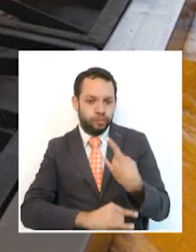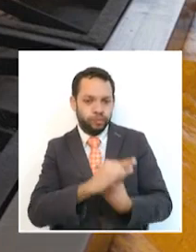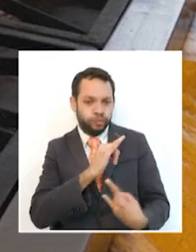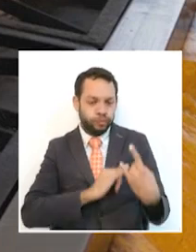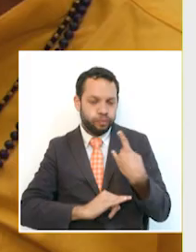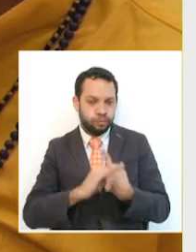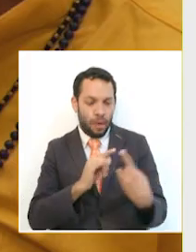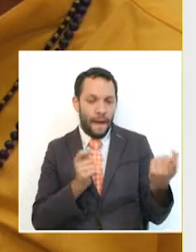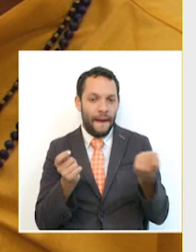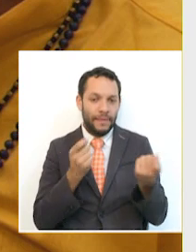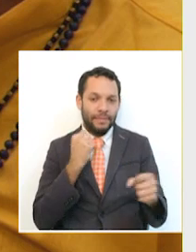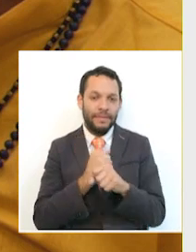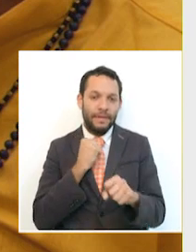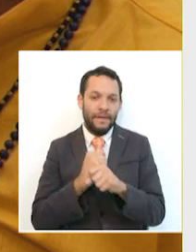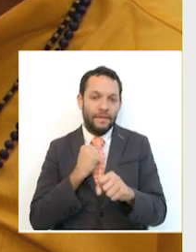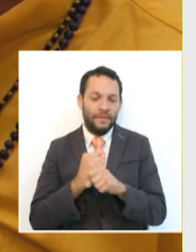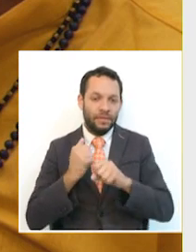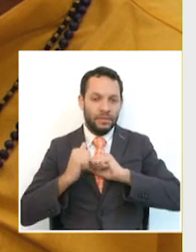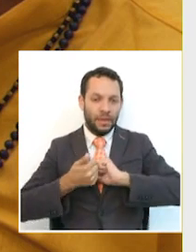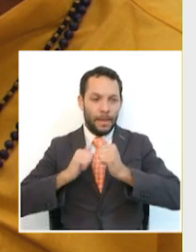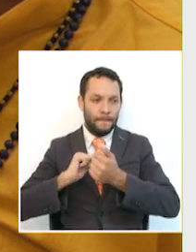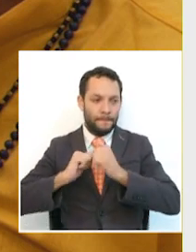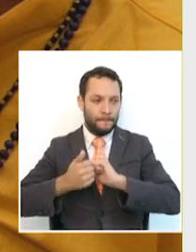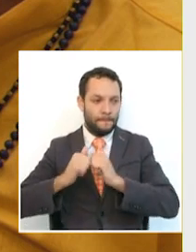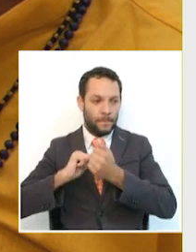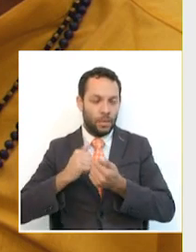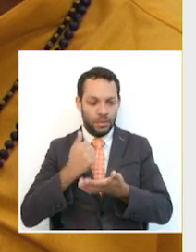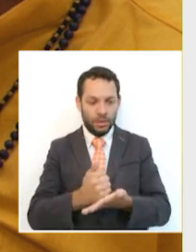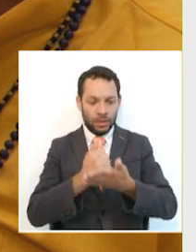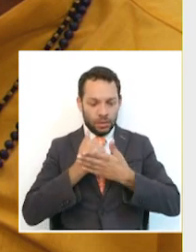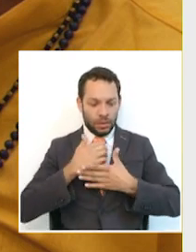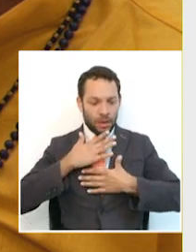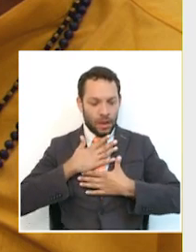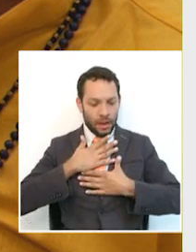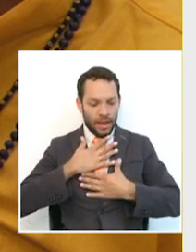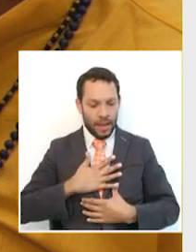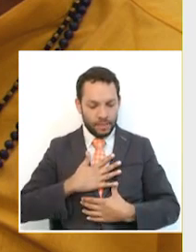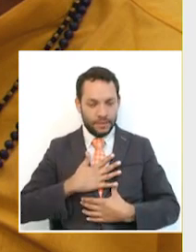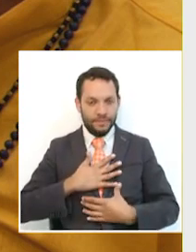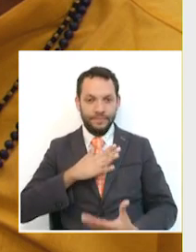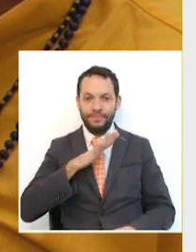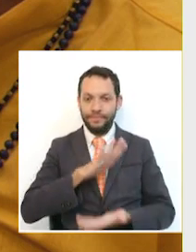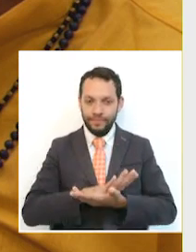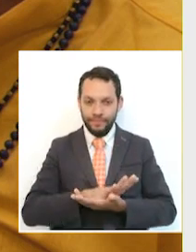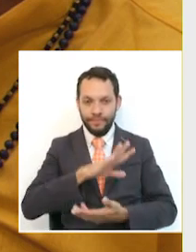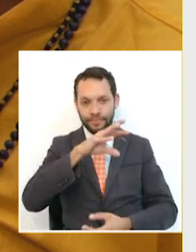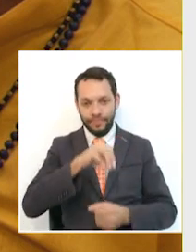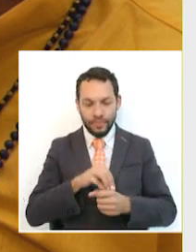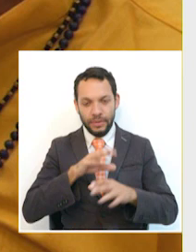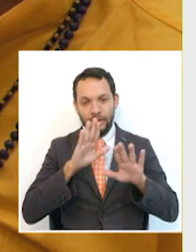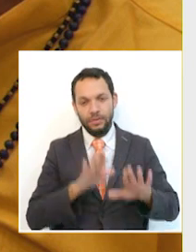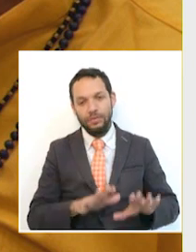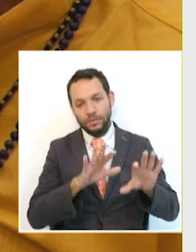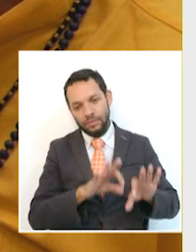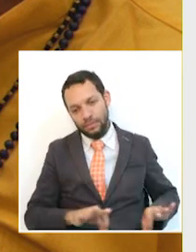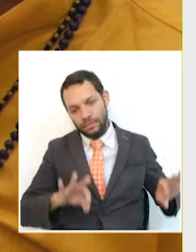trabajar con ejercicios necesitamos tener una buena evacuación y ahí es lo importante entonces por eso se está trabajando fuertemente en unas